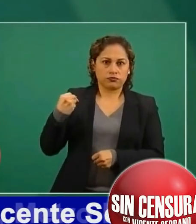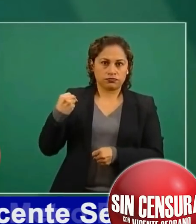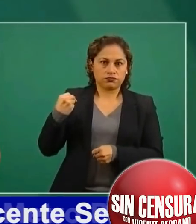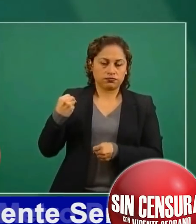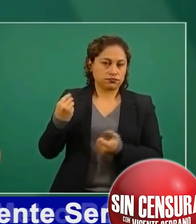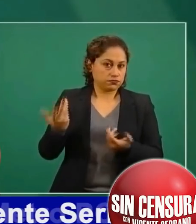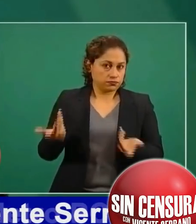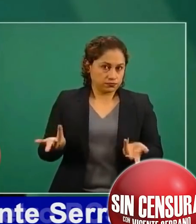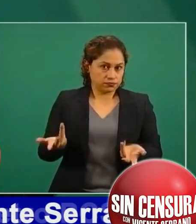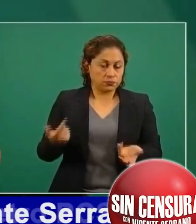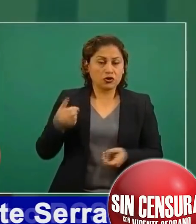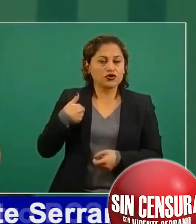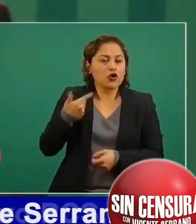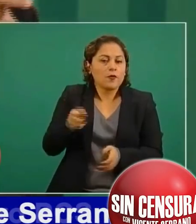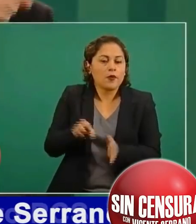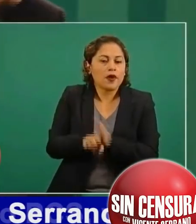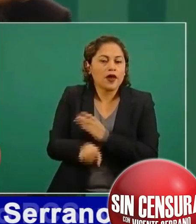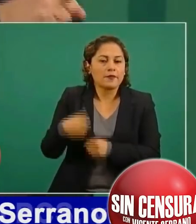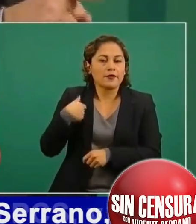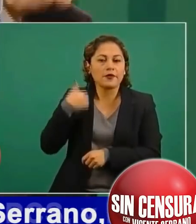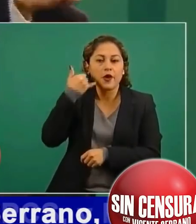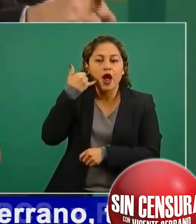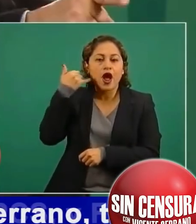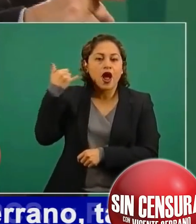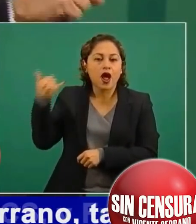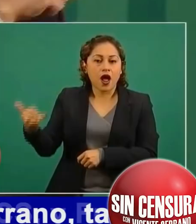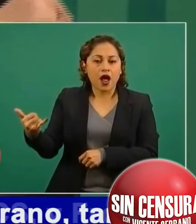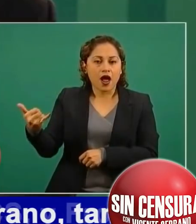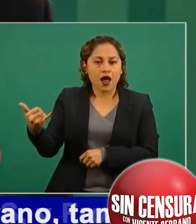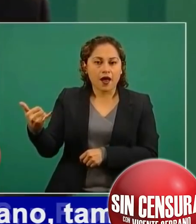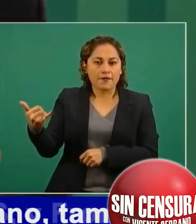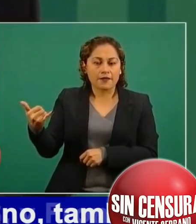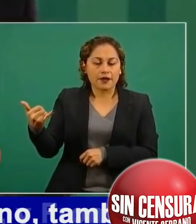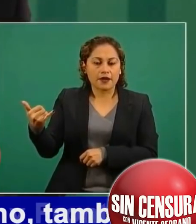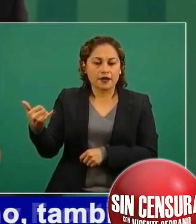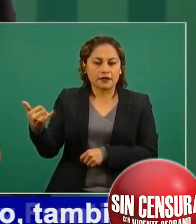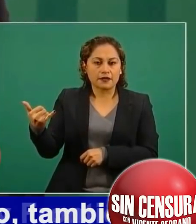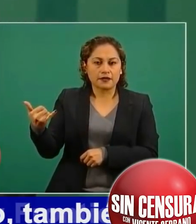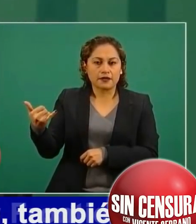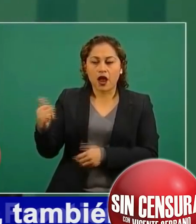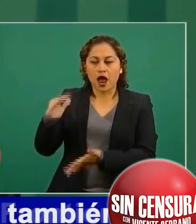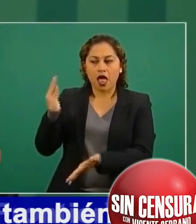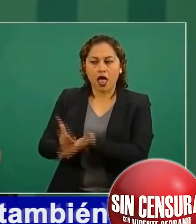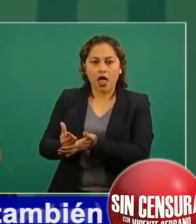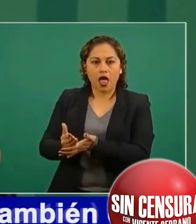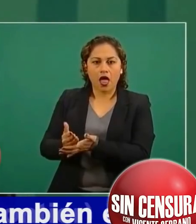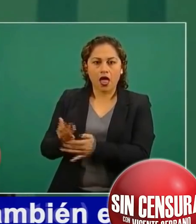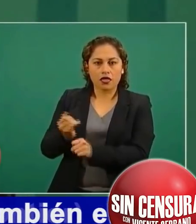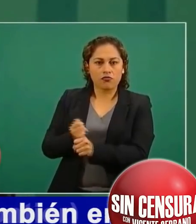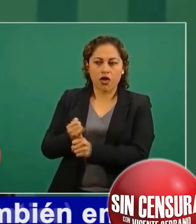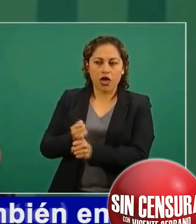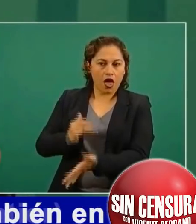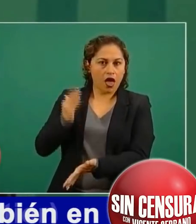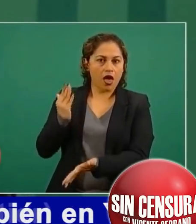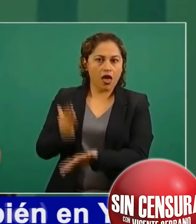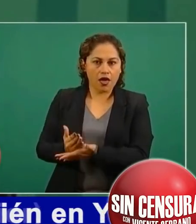no le voy a hablar, no continúes con este proceso.